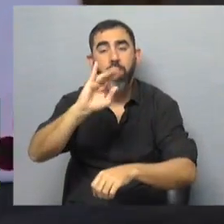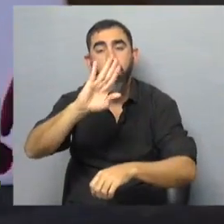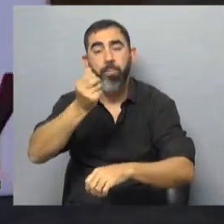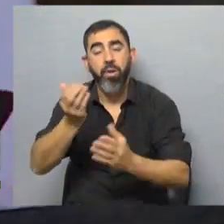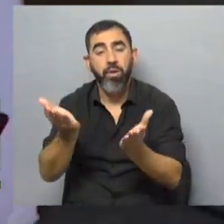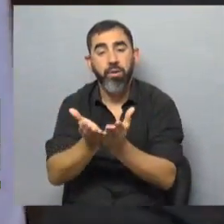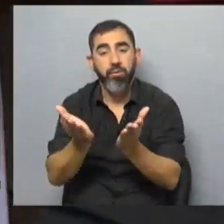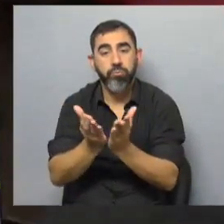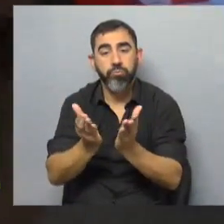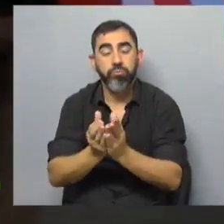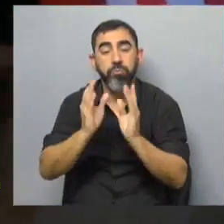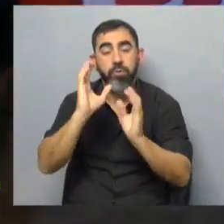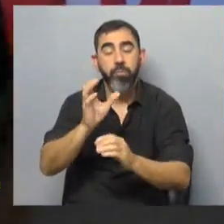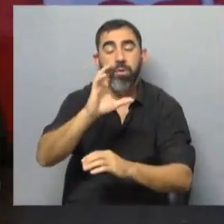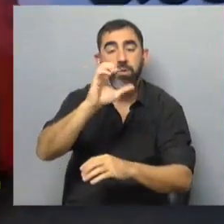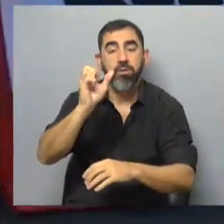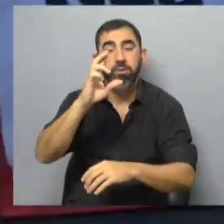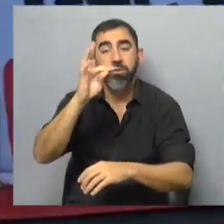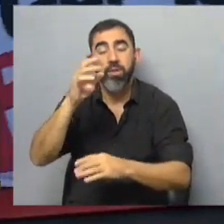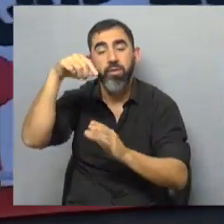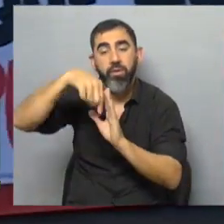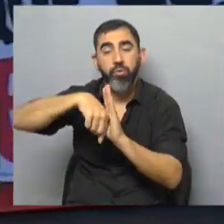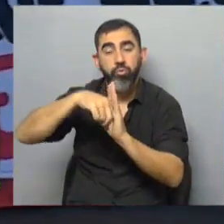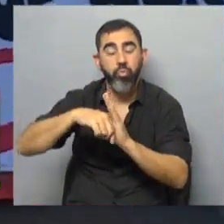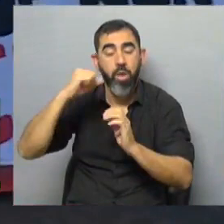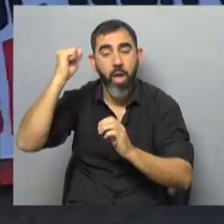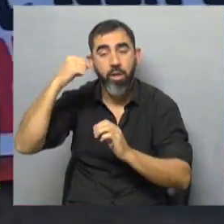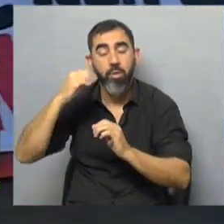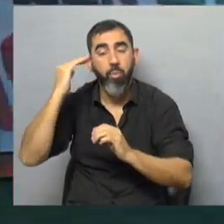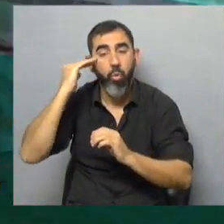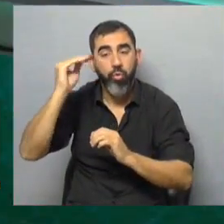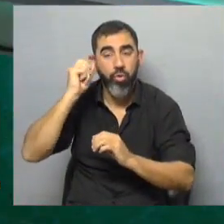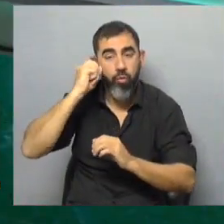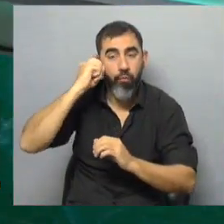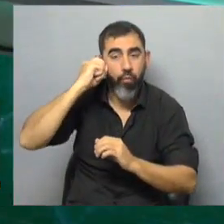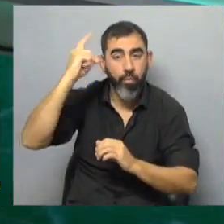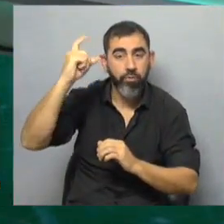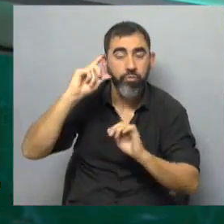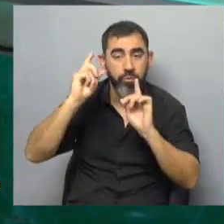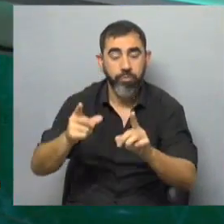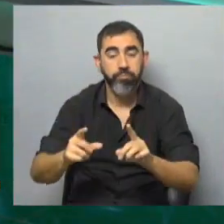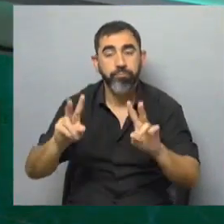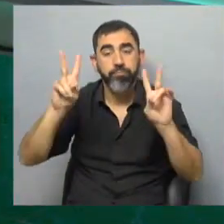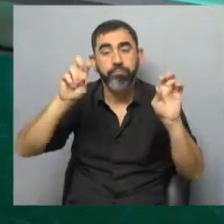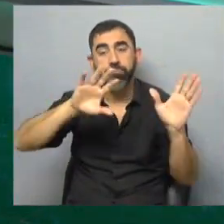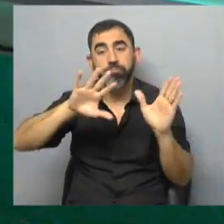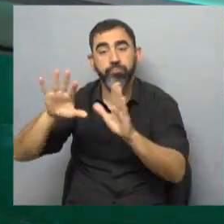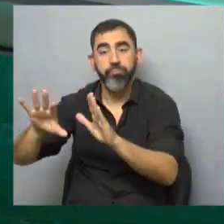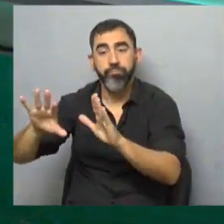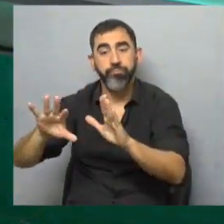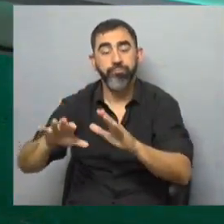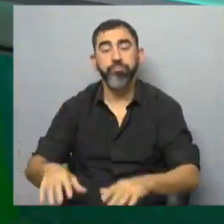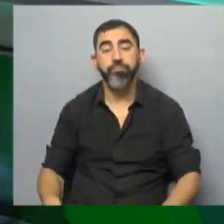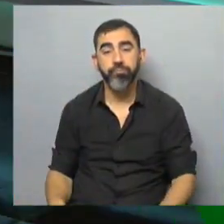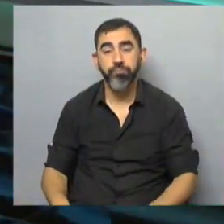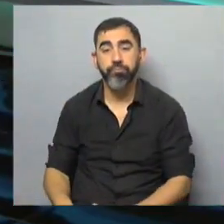estudiantes y el SERP del Sur, es decir, allí en Atlántida, por docentes de formación en educación. Vamos a cambiar de tema y les contamos algo que